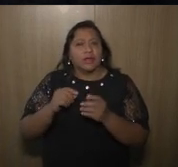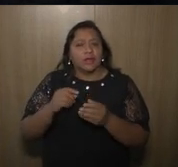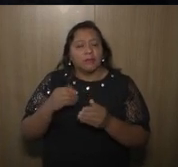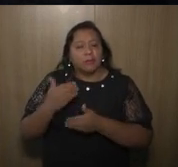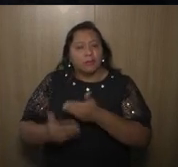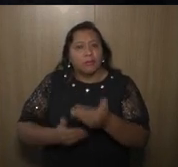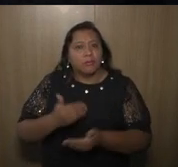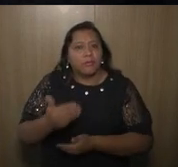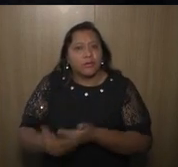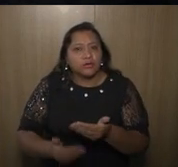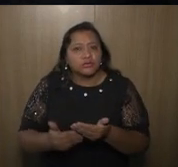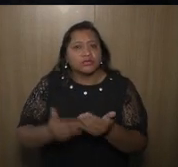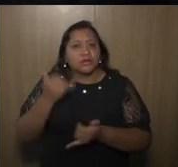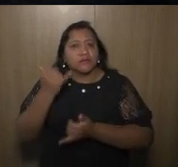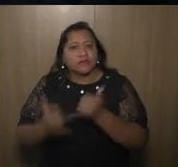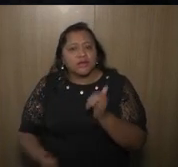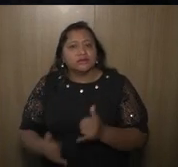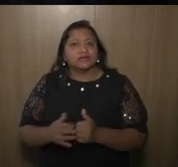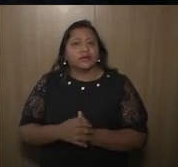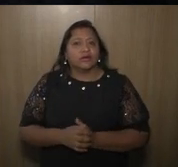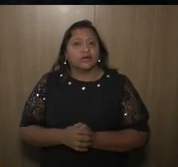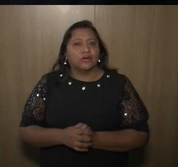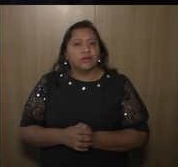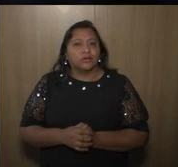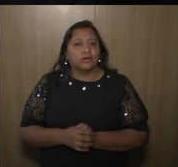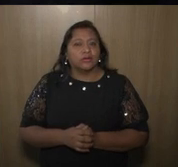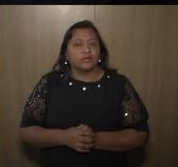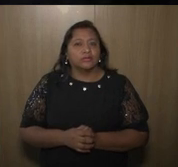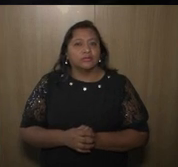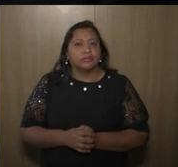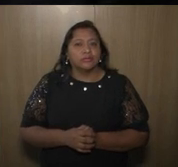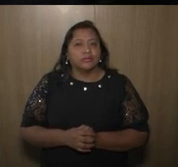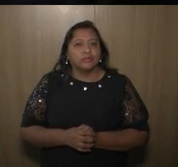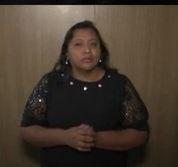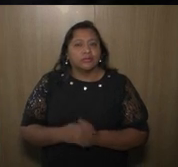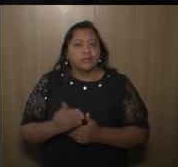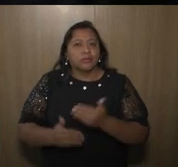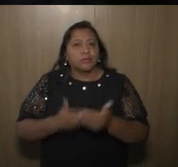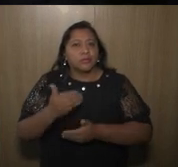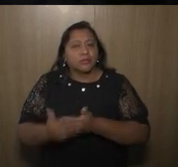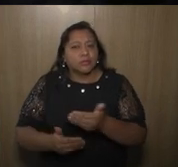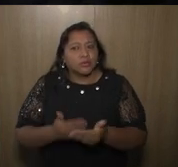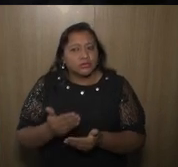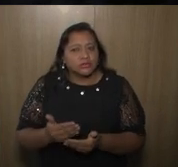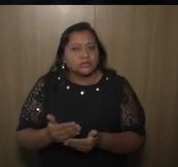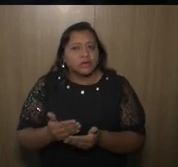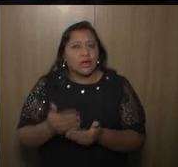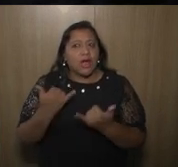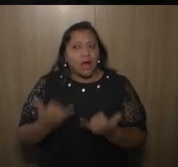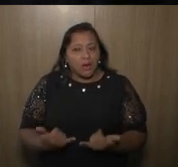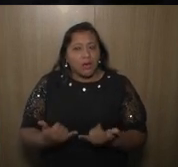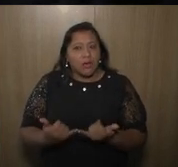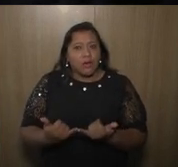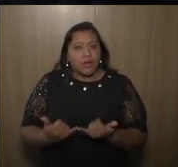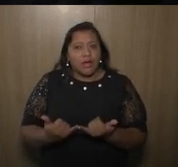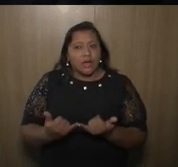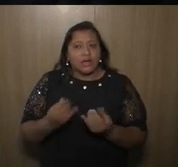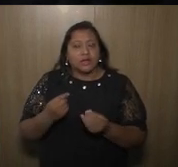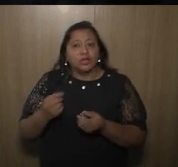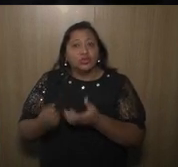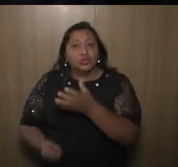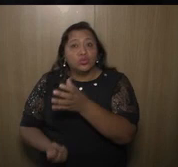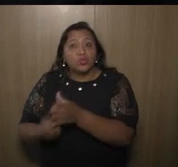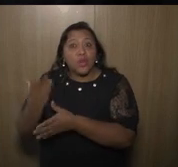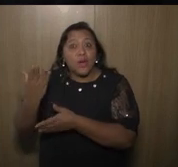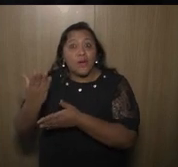de legalizaciones, el proceso de erradicación, entre muchas otras actividades. Ahora que estamos hablando de la nueva